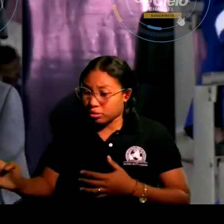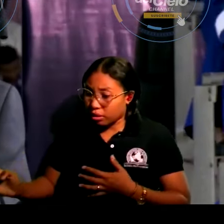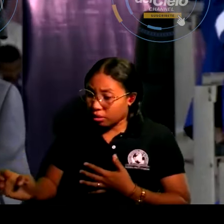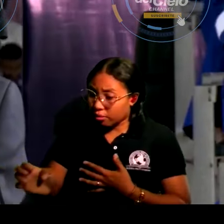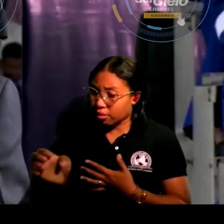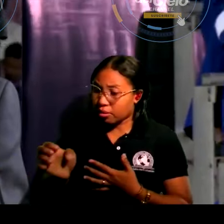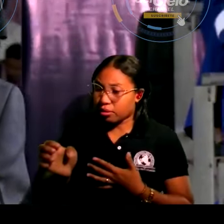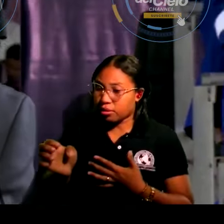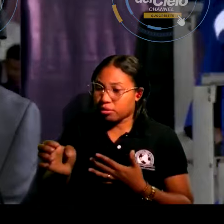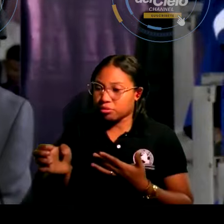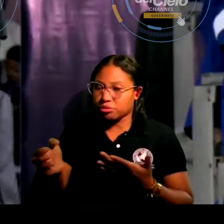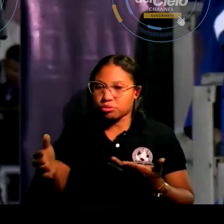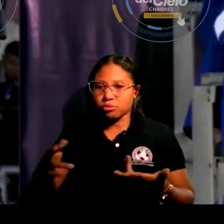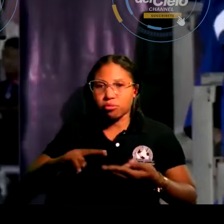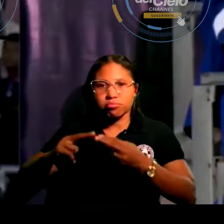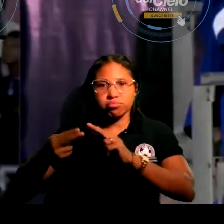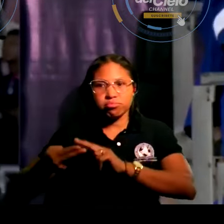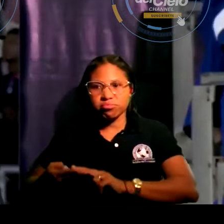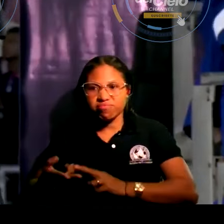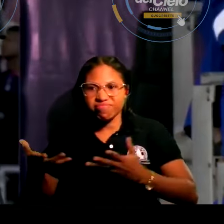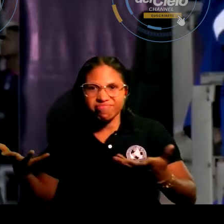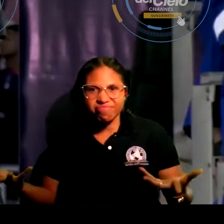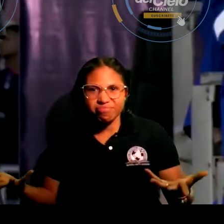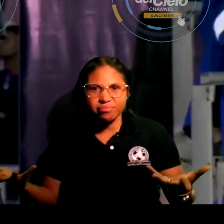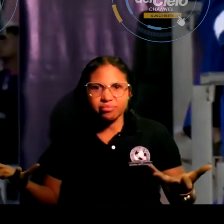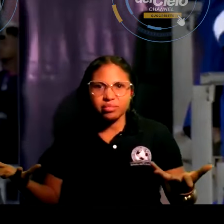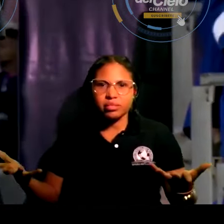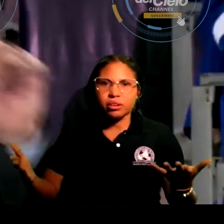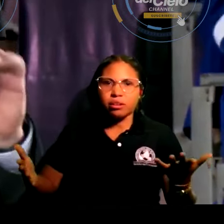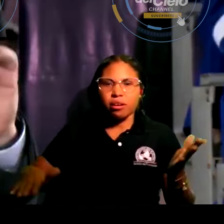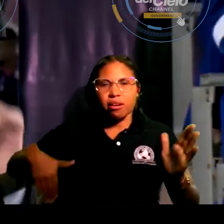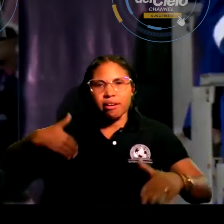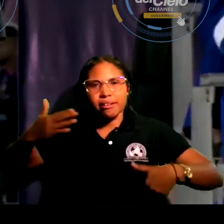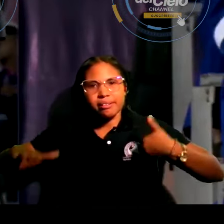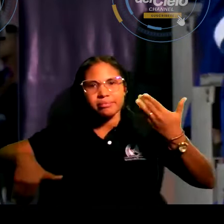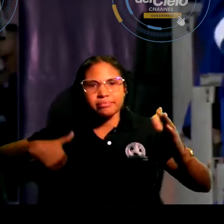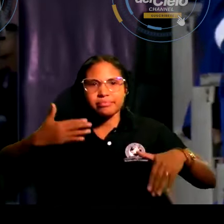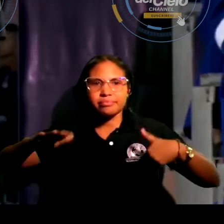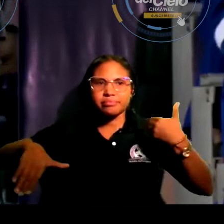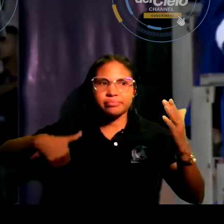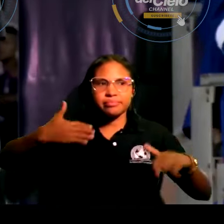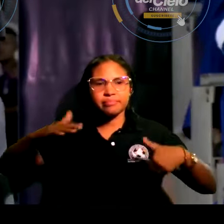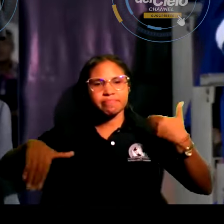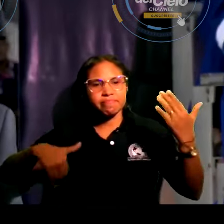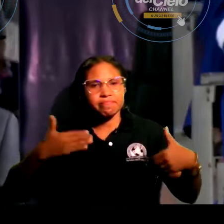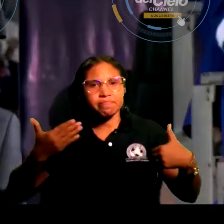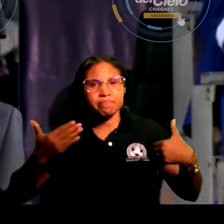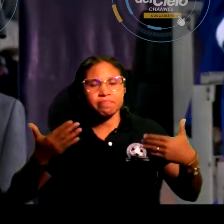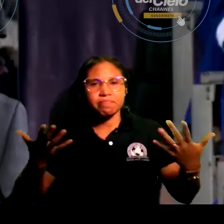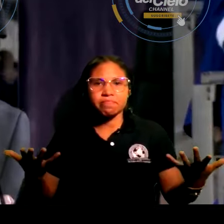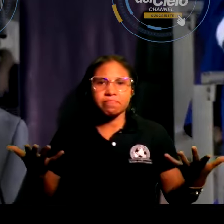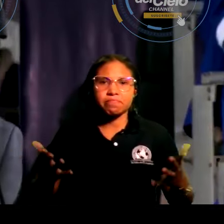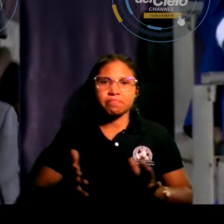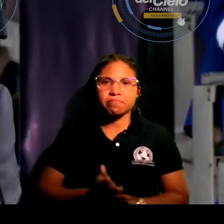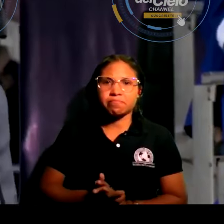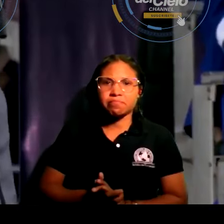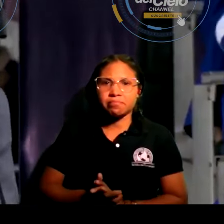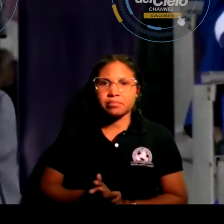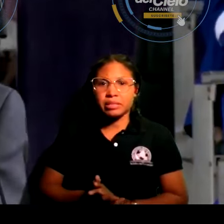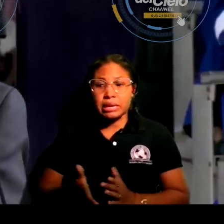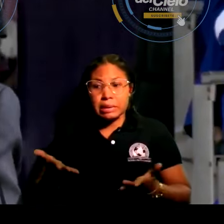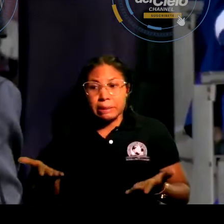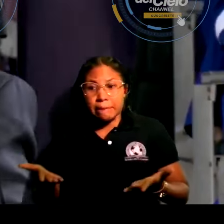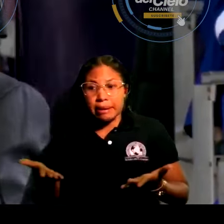entretienen. Los demás evangelios alegran. Y los demás evangelios se prestan para manipular la fe de